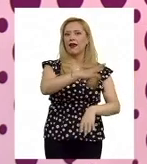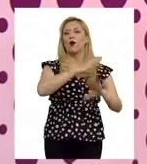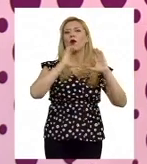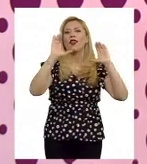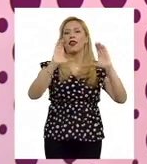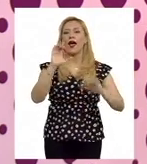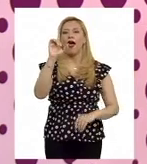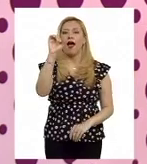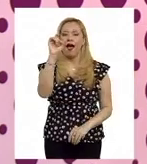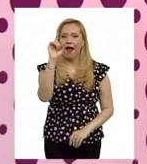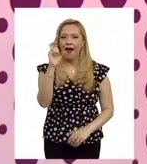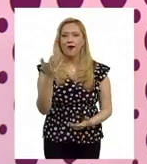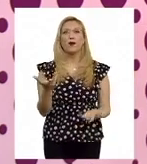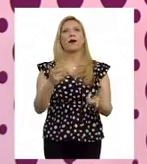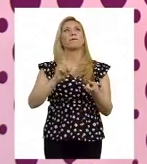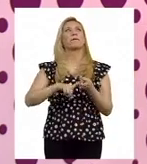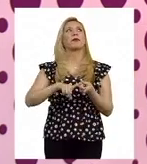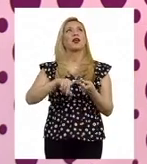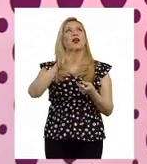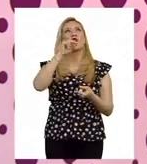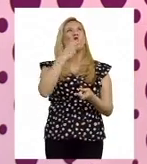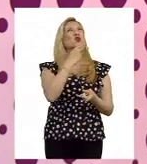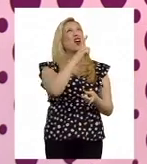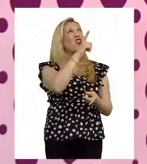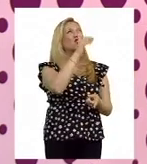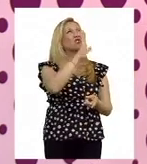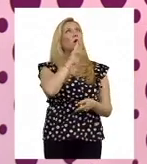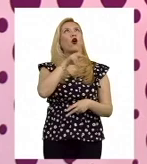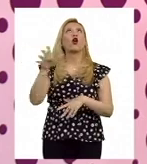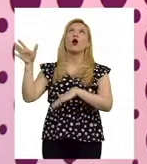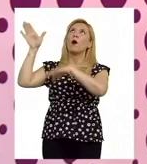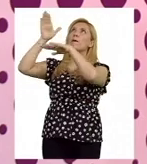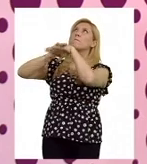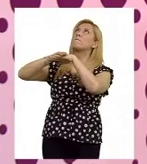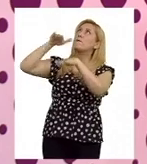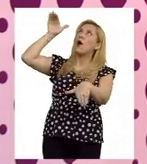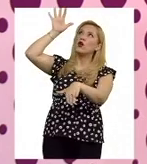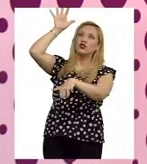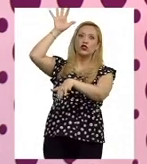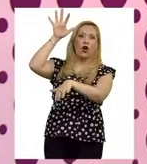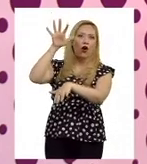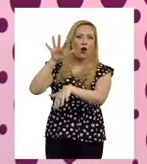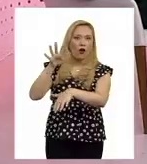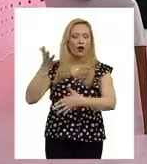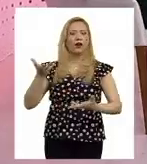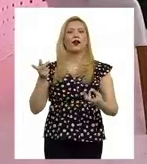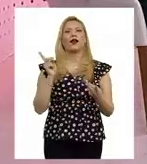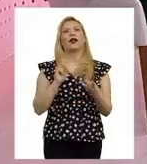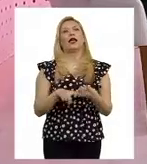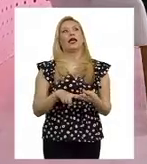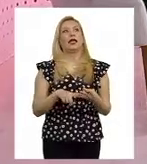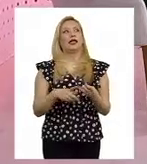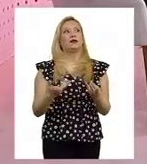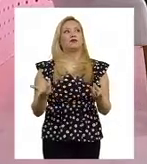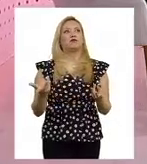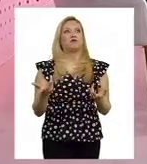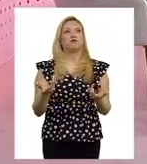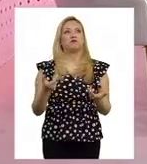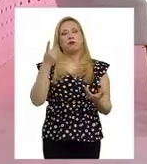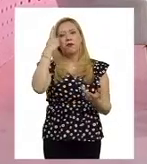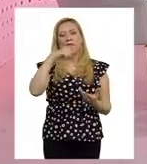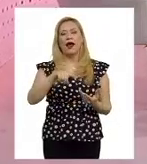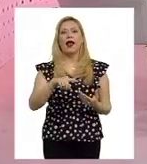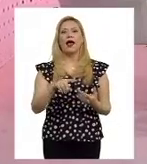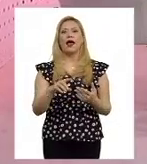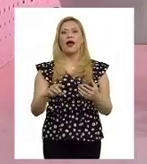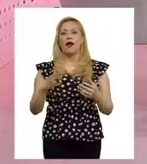el ambiente y el establecimiento de algunos impuestos que graven actividades que sean generadoras de emisiones de